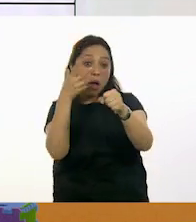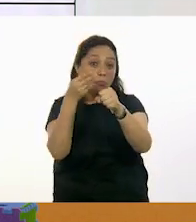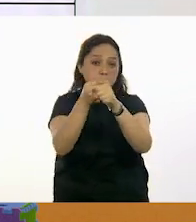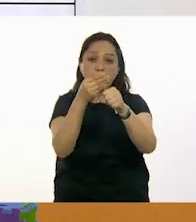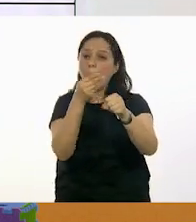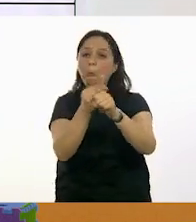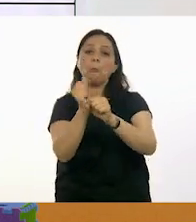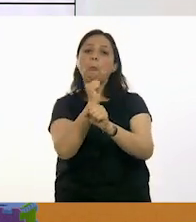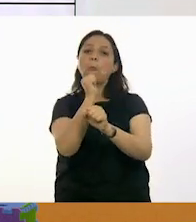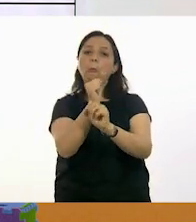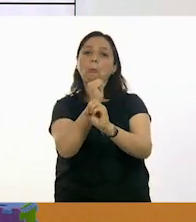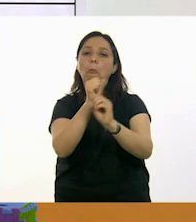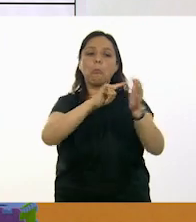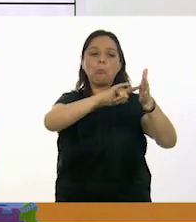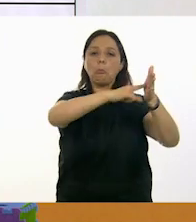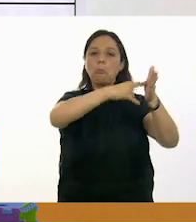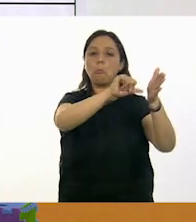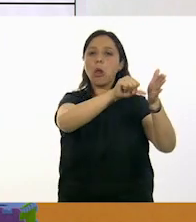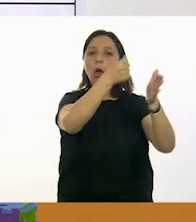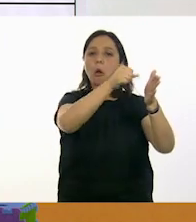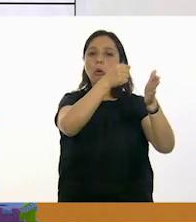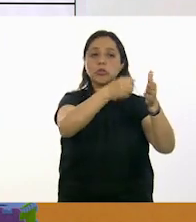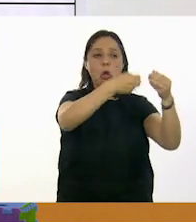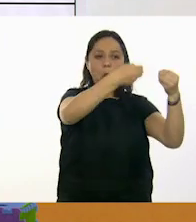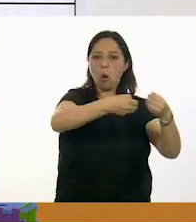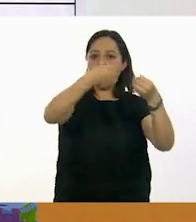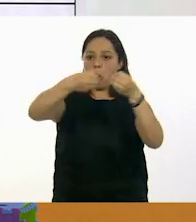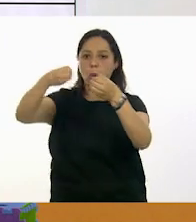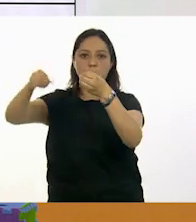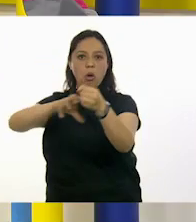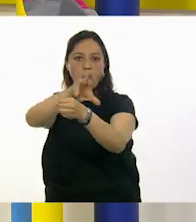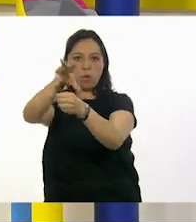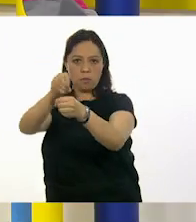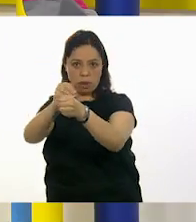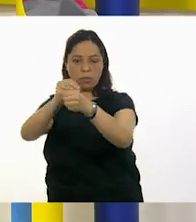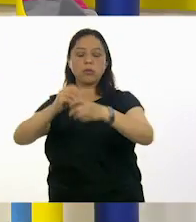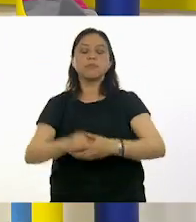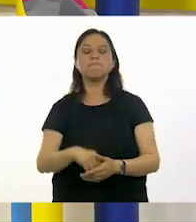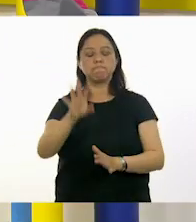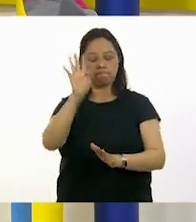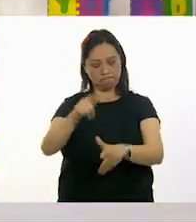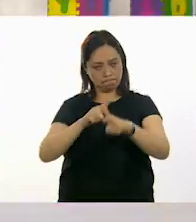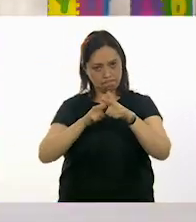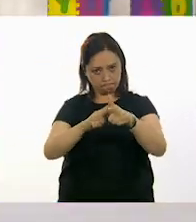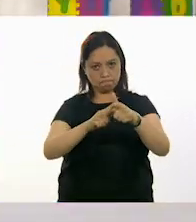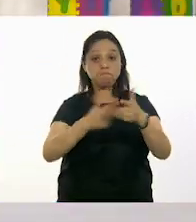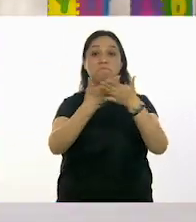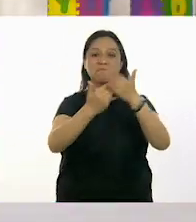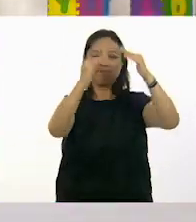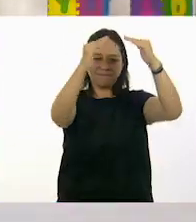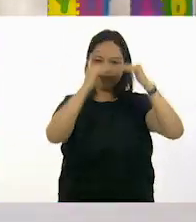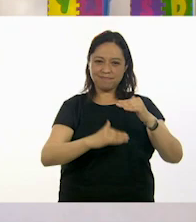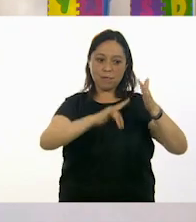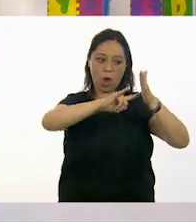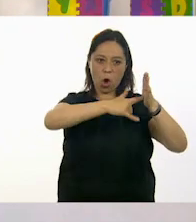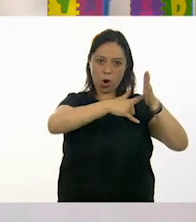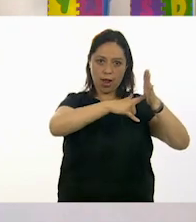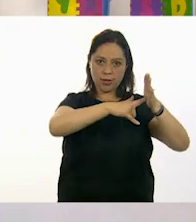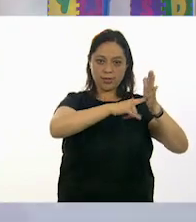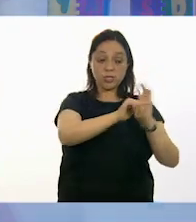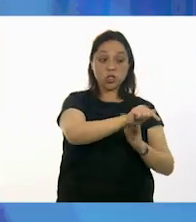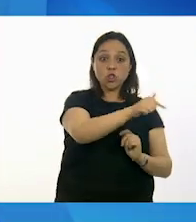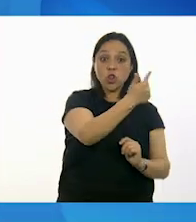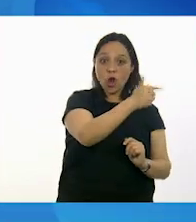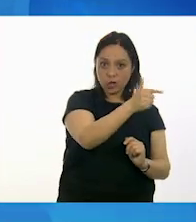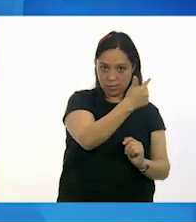mantenimiento en el horario de las 11 horas. Cierto. ¿Qué tal si seguimos adelante? Vamos con el de las 12 horas. Vamos juntos.